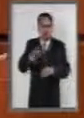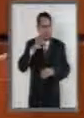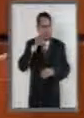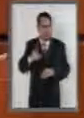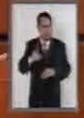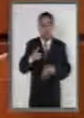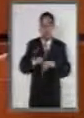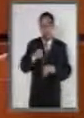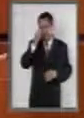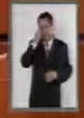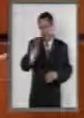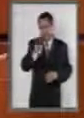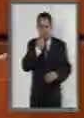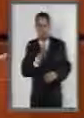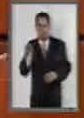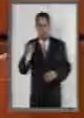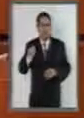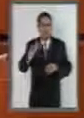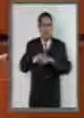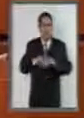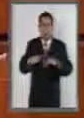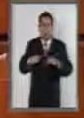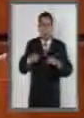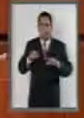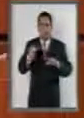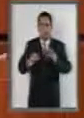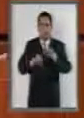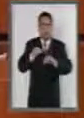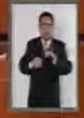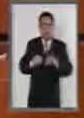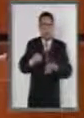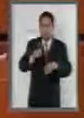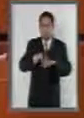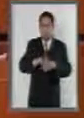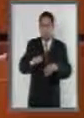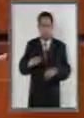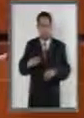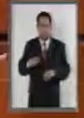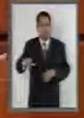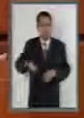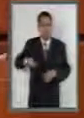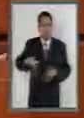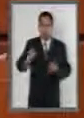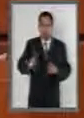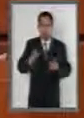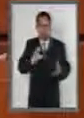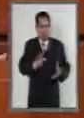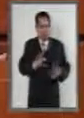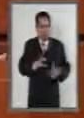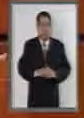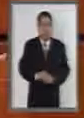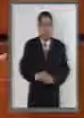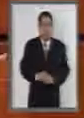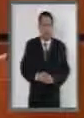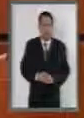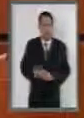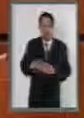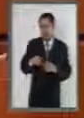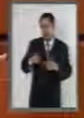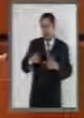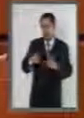manera eficiente el destino y ejercicio de los recursos públicos, que en conjunto con un importante impulso del